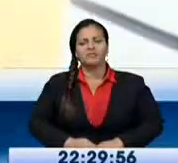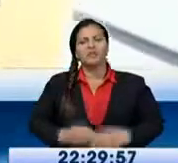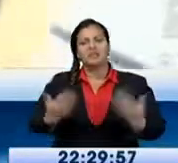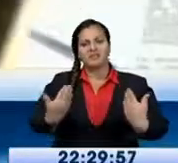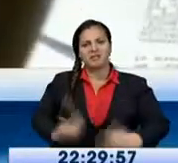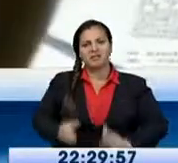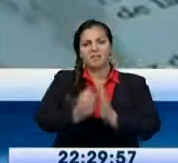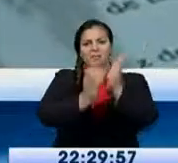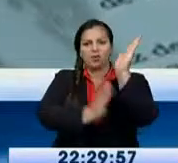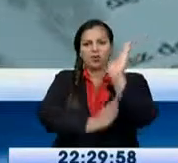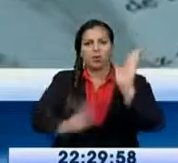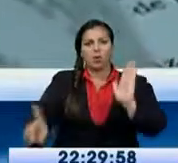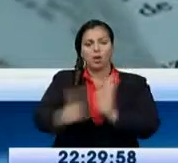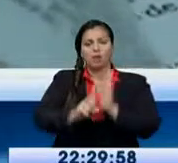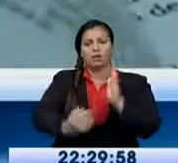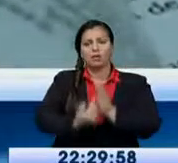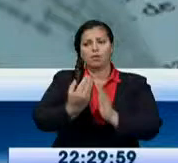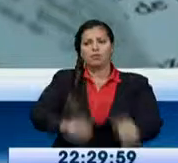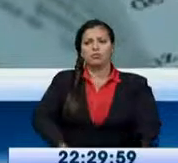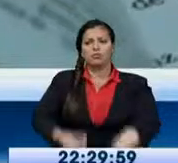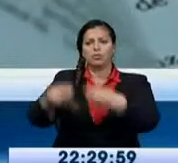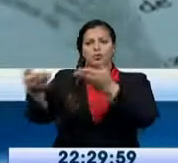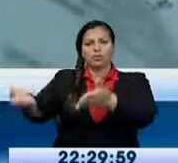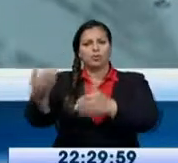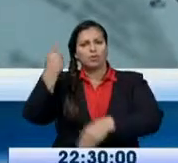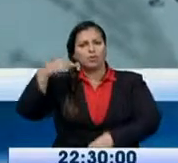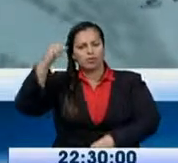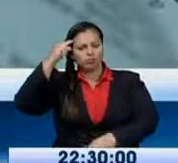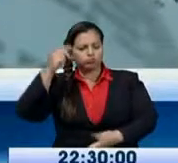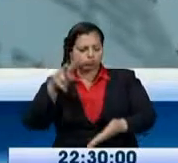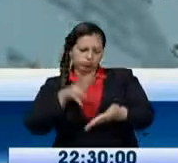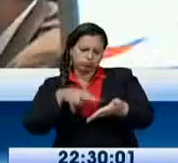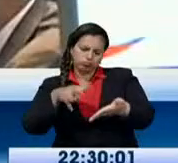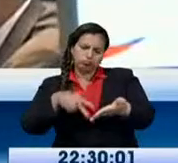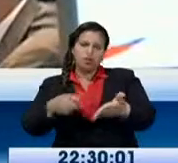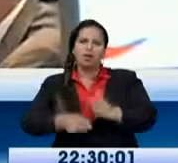para su revisión y sanción. De no registrarse un veto, la ley entrará en